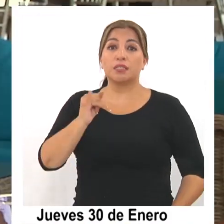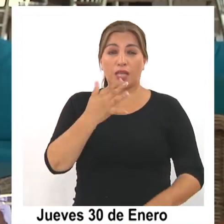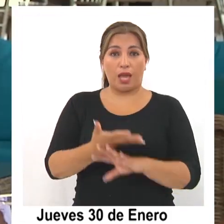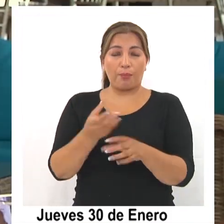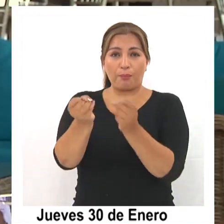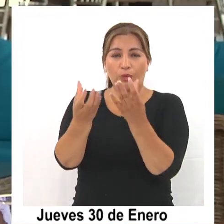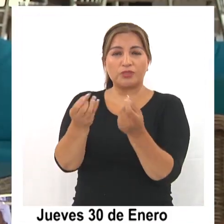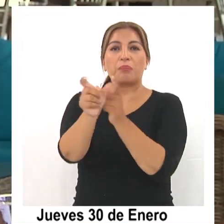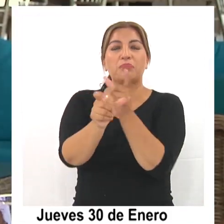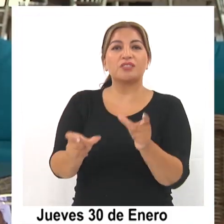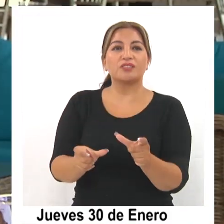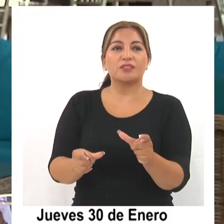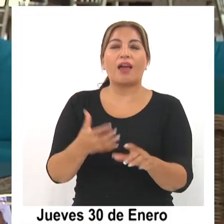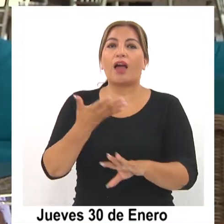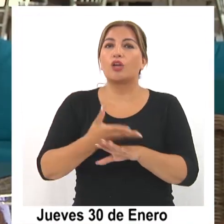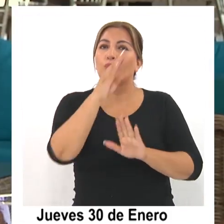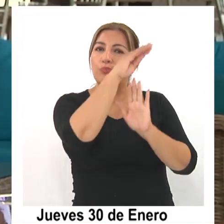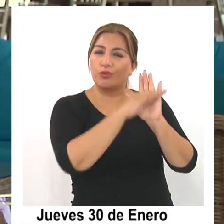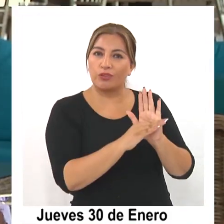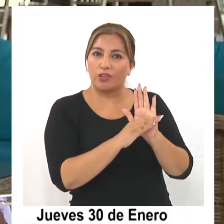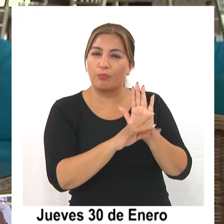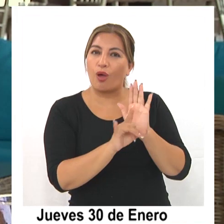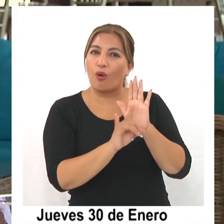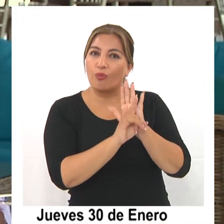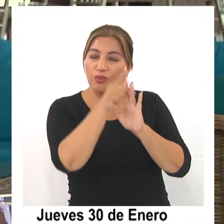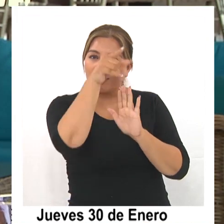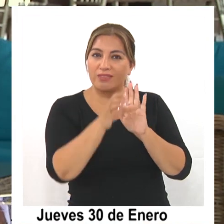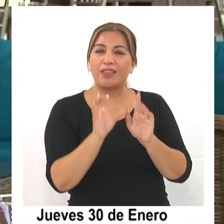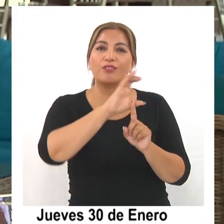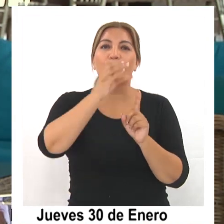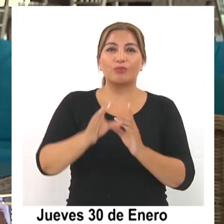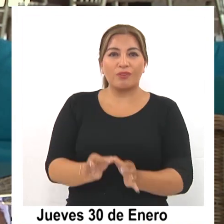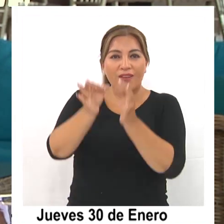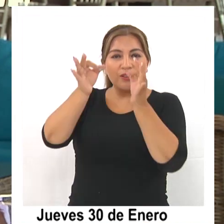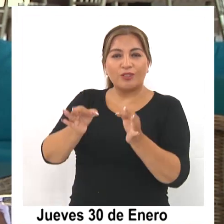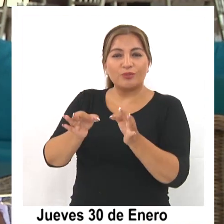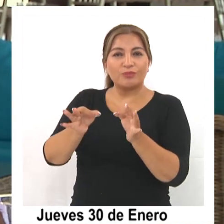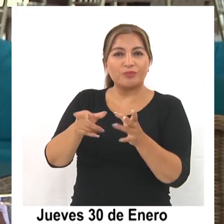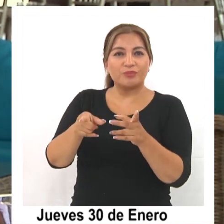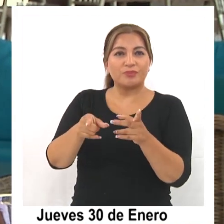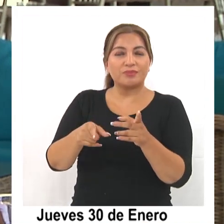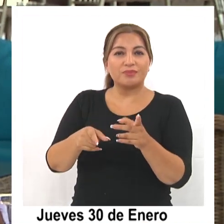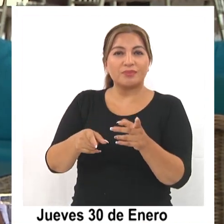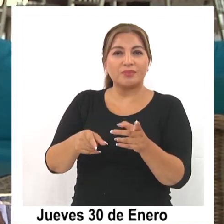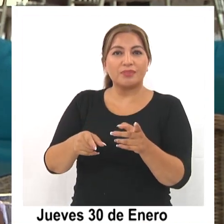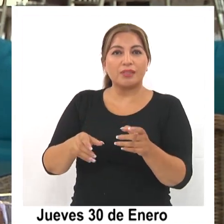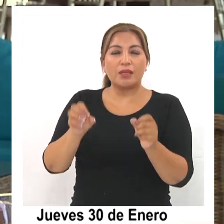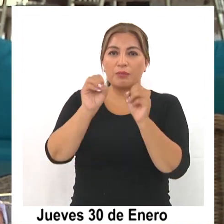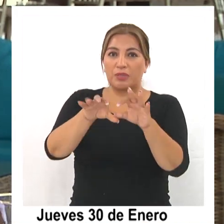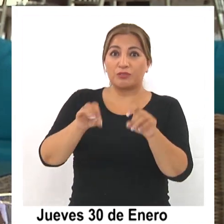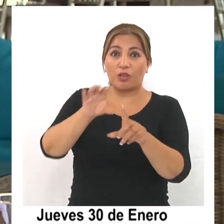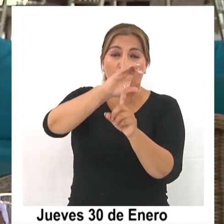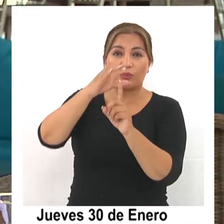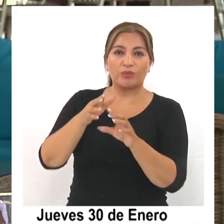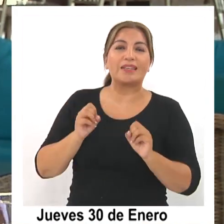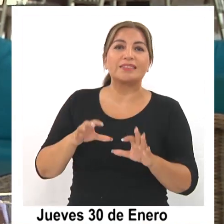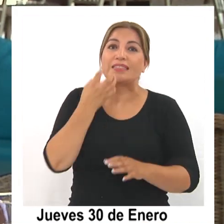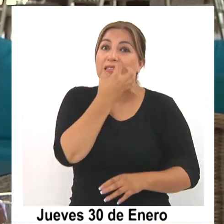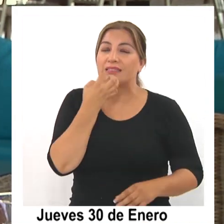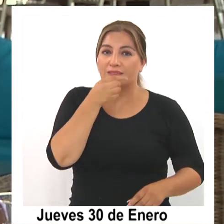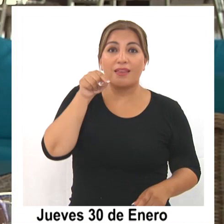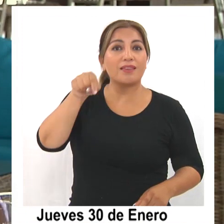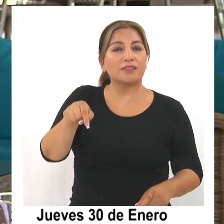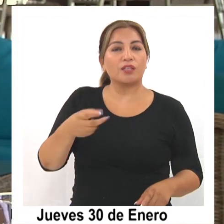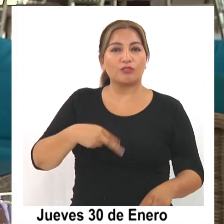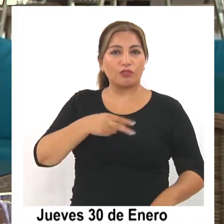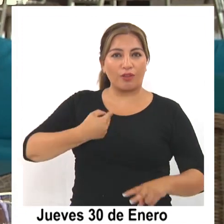nosotros tenemos un programa dentro de nuestra unidad de cultura y educación de formación de educadores interculturales y a